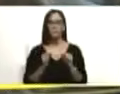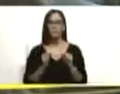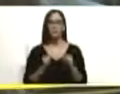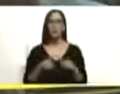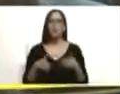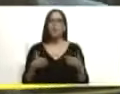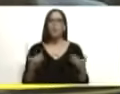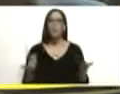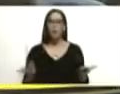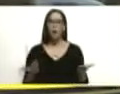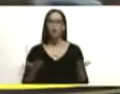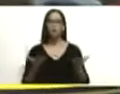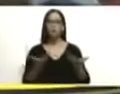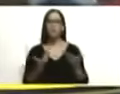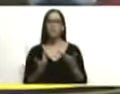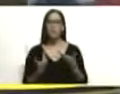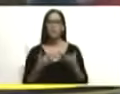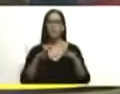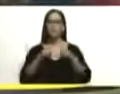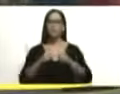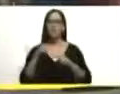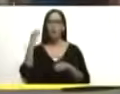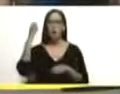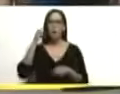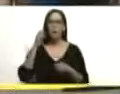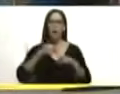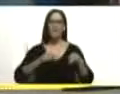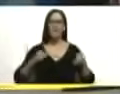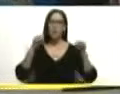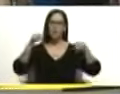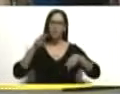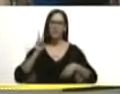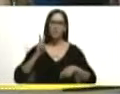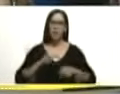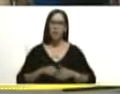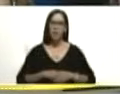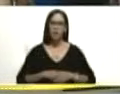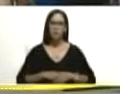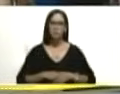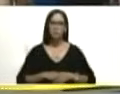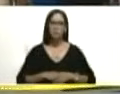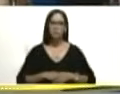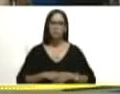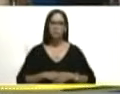¿Cuándo llegó el colonialismo europeo a tierras de lo que hoy es Venezuela?